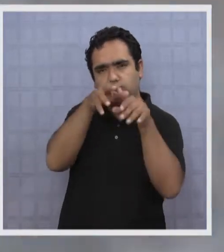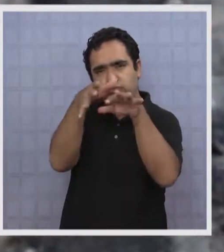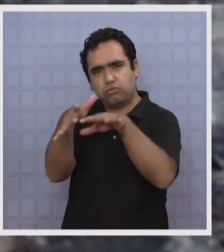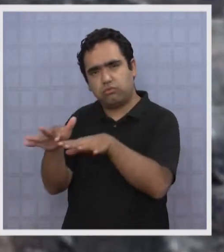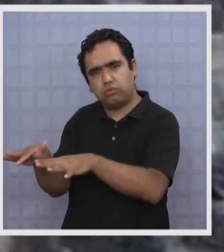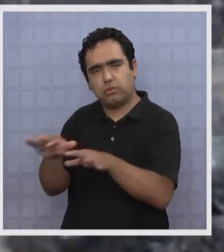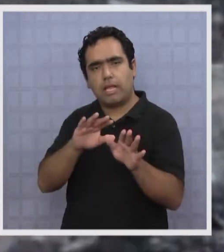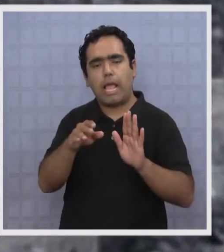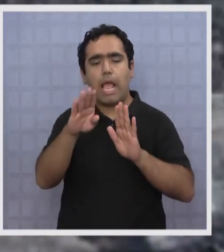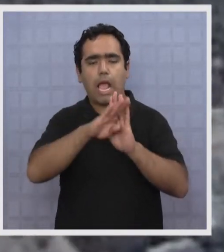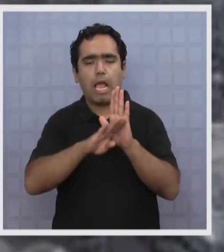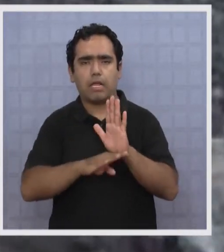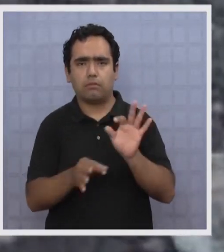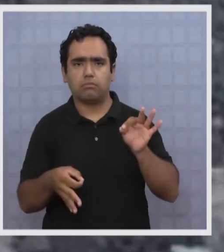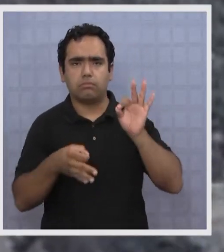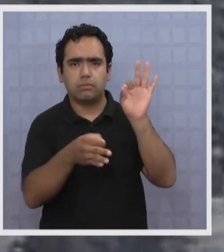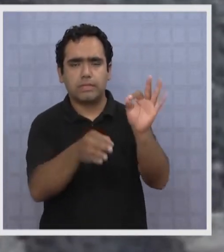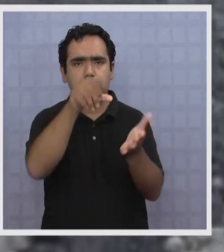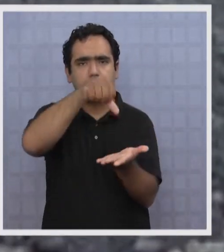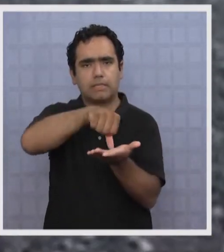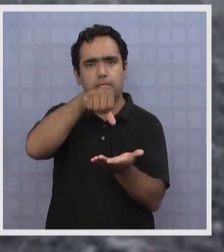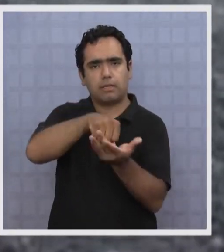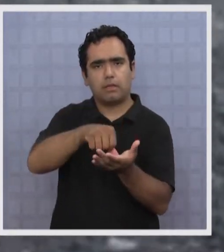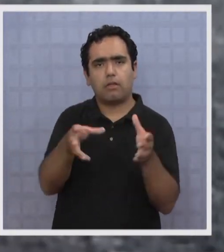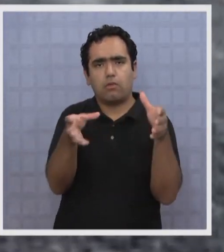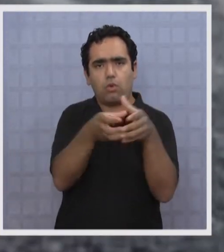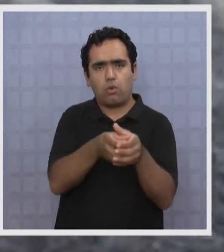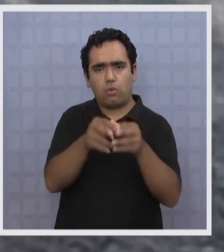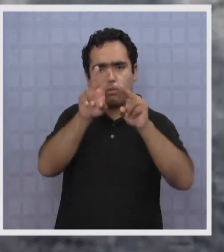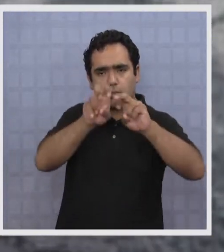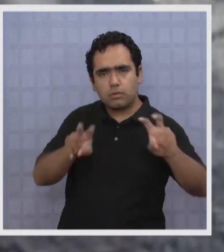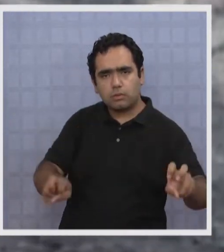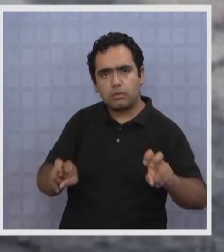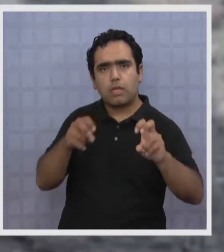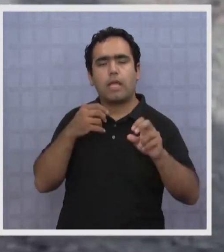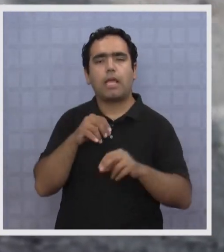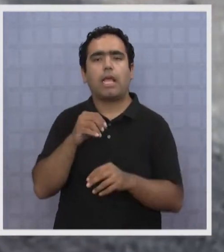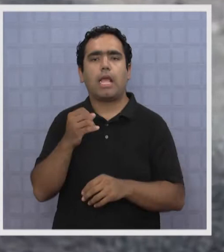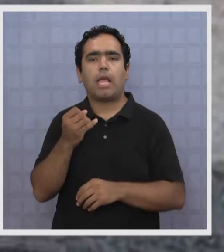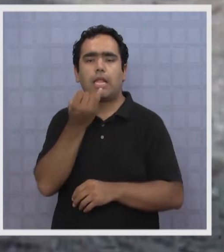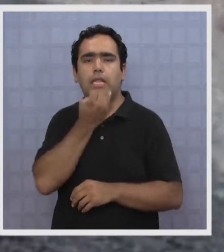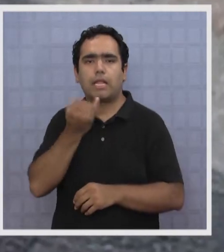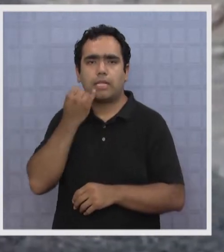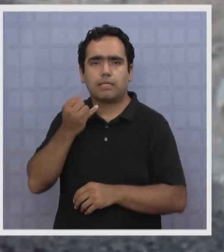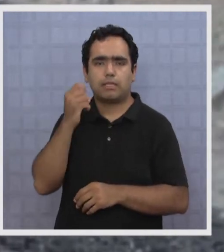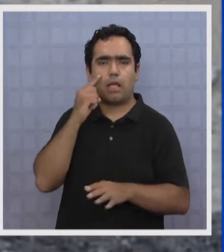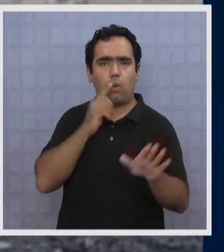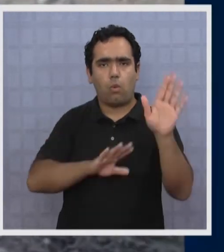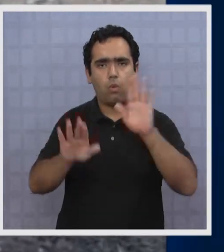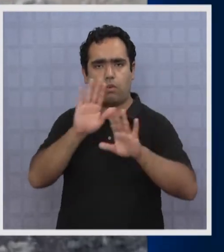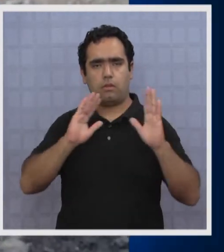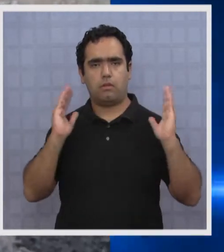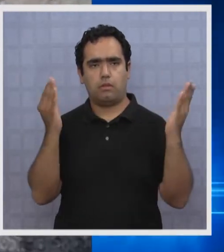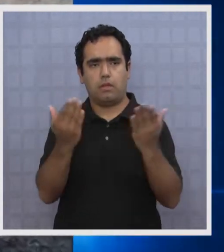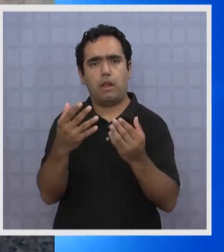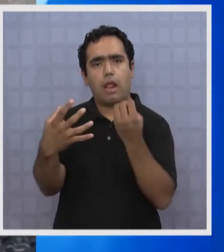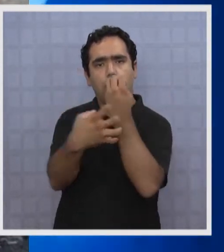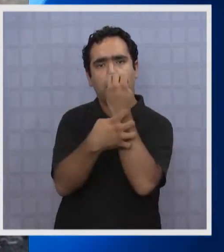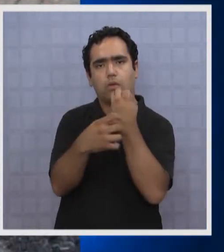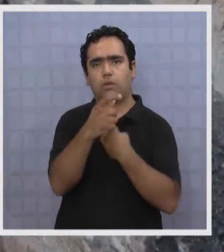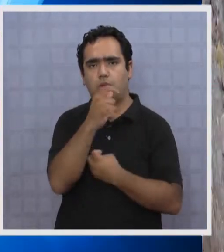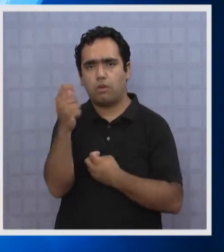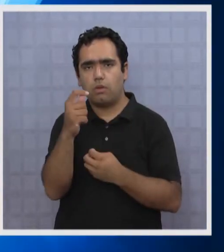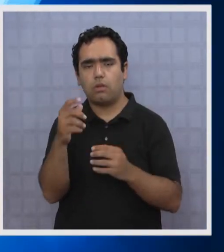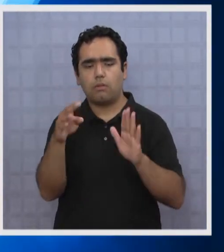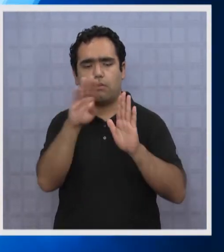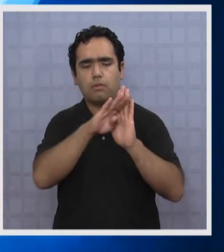14 de enero los antecedentes fueron remitidos al nivel central del organismo fiscalizador la superintendencia de medio